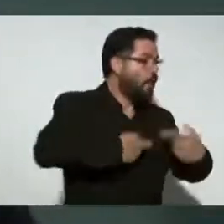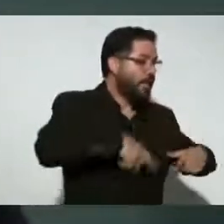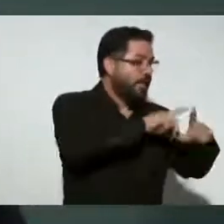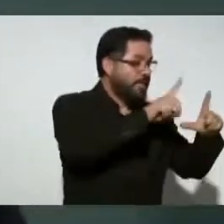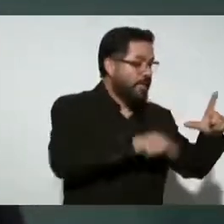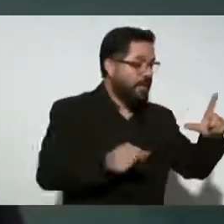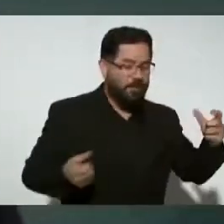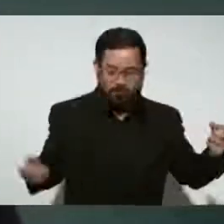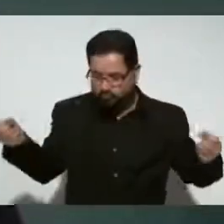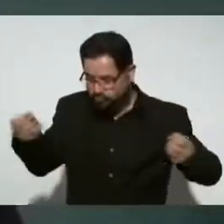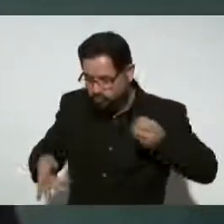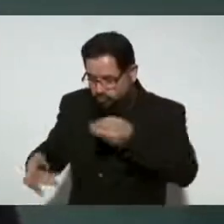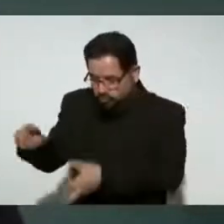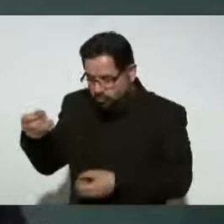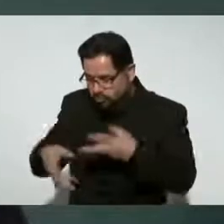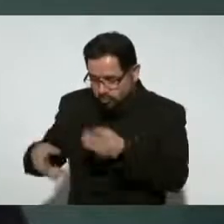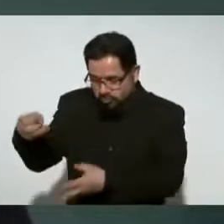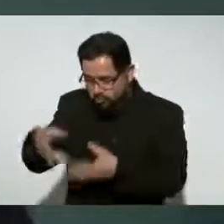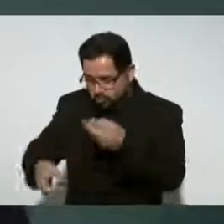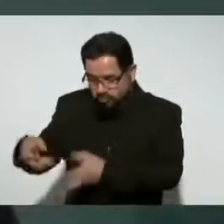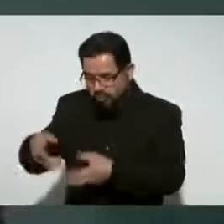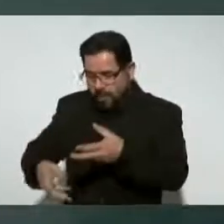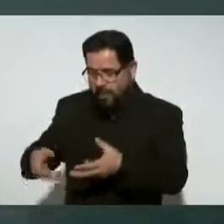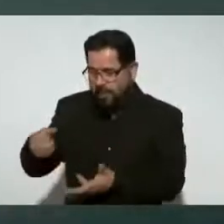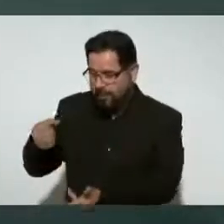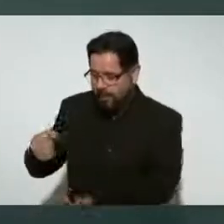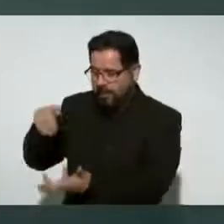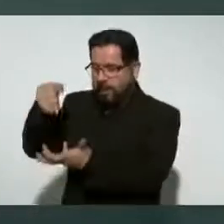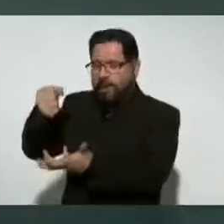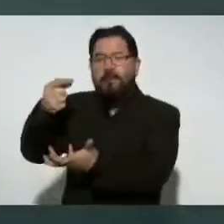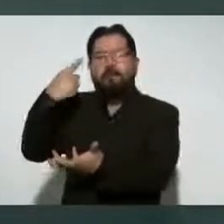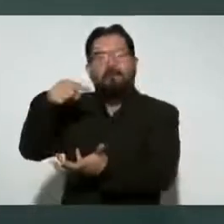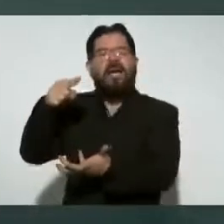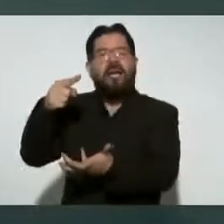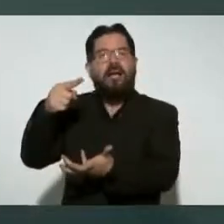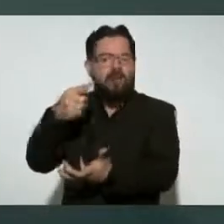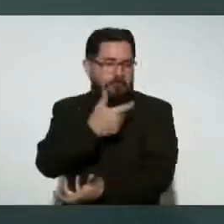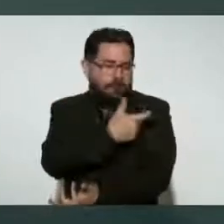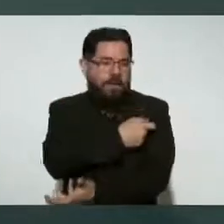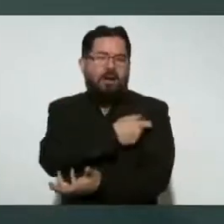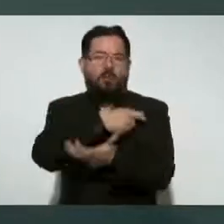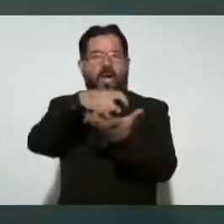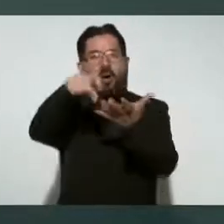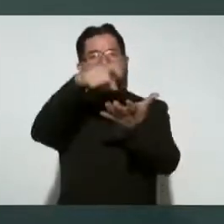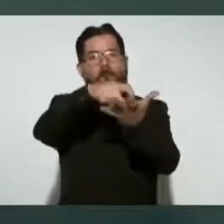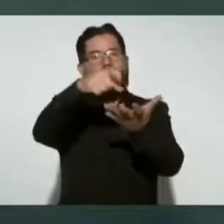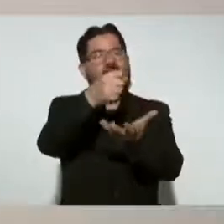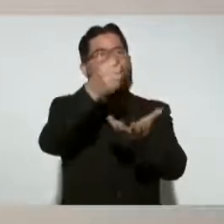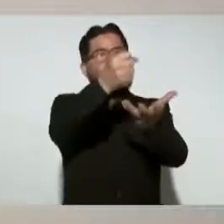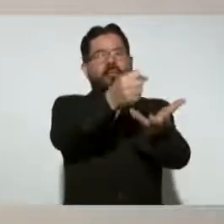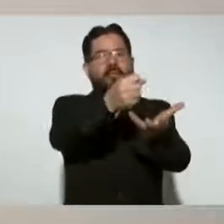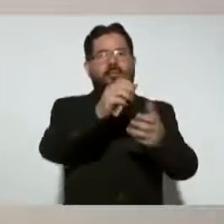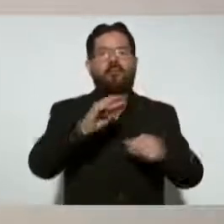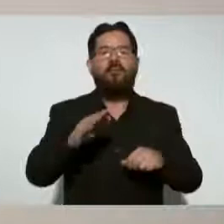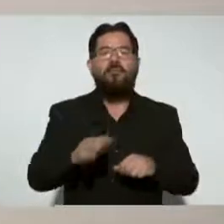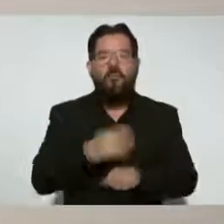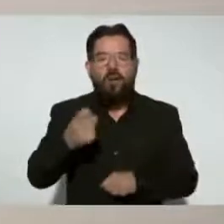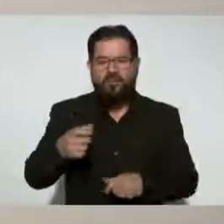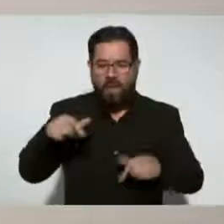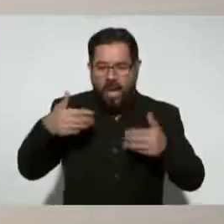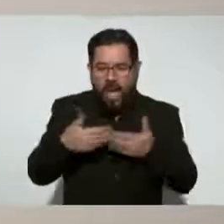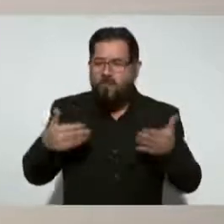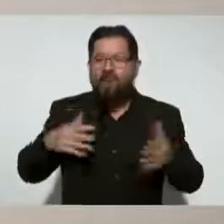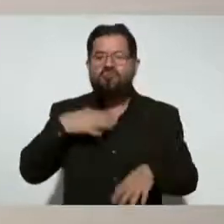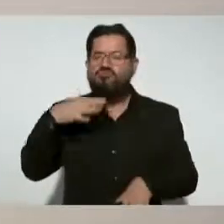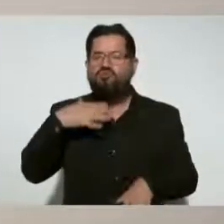está utilizando para la compra de las vacunas. Como no se permite la corrupción, como no hay